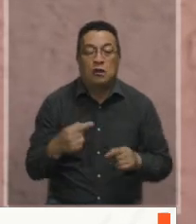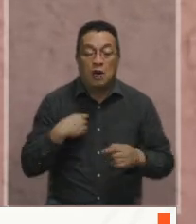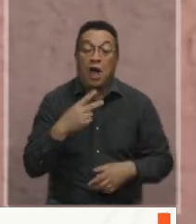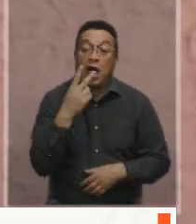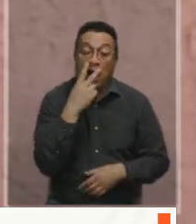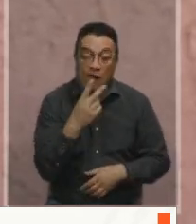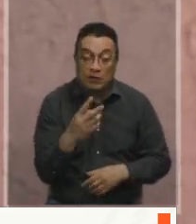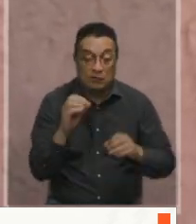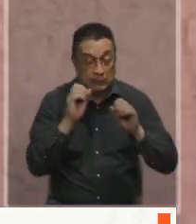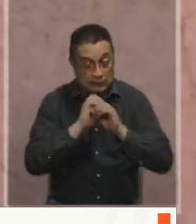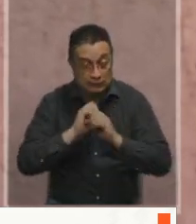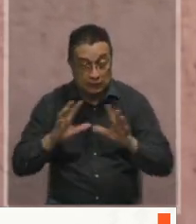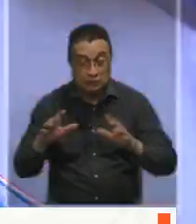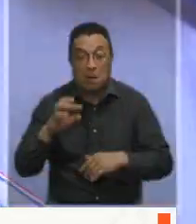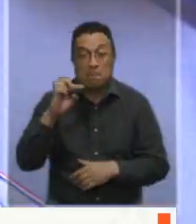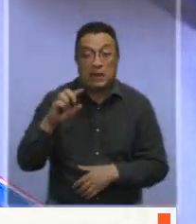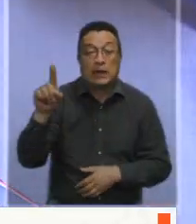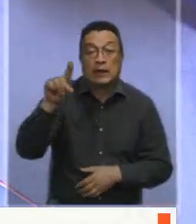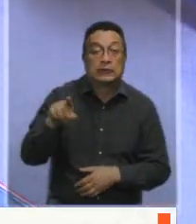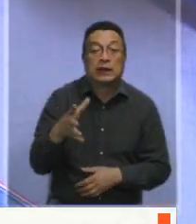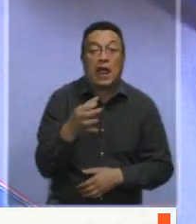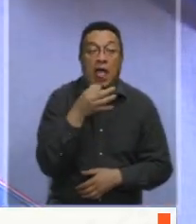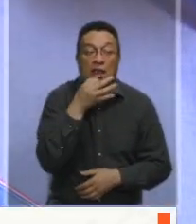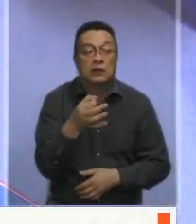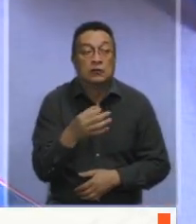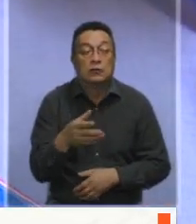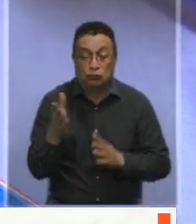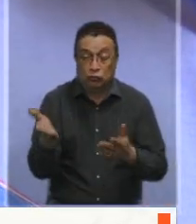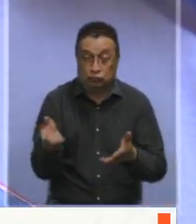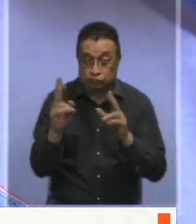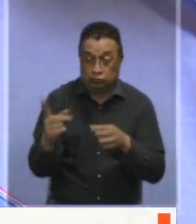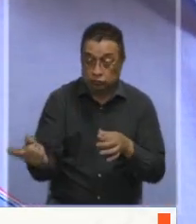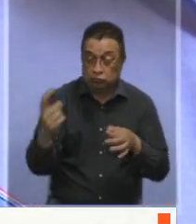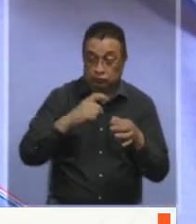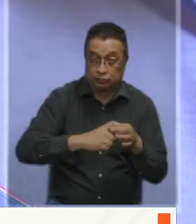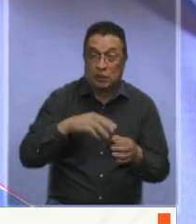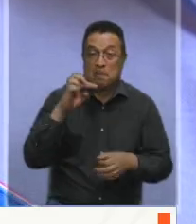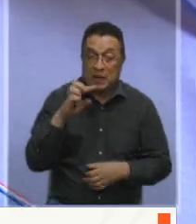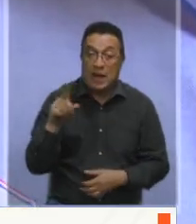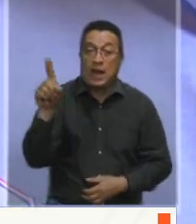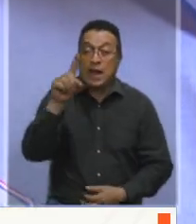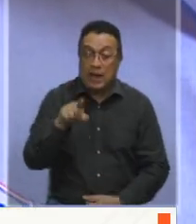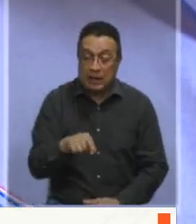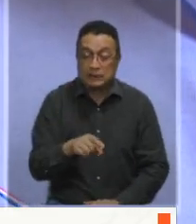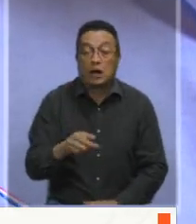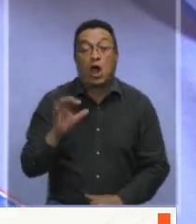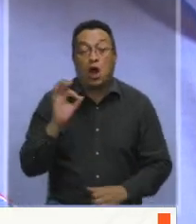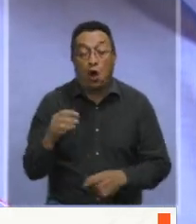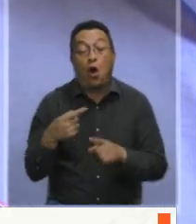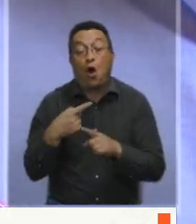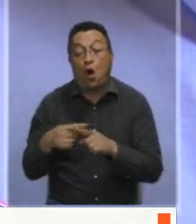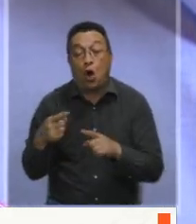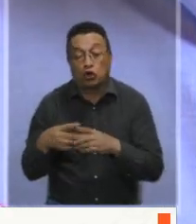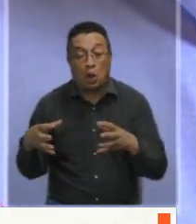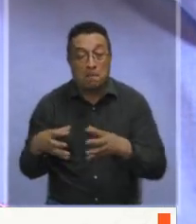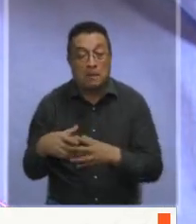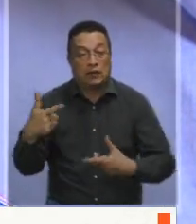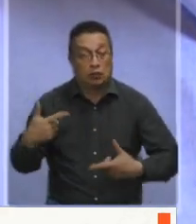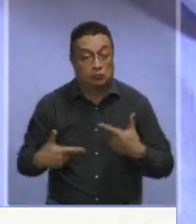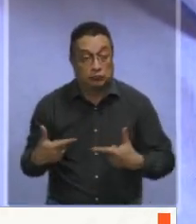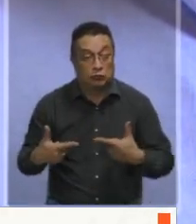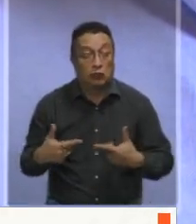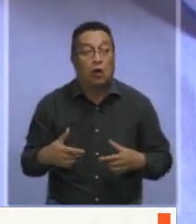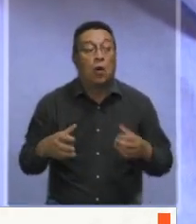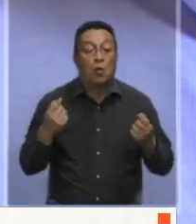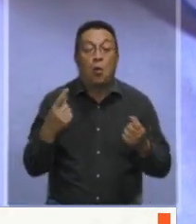las definiciones del Partido Socialista. Que se integre el Partido Socialista o eventualmente otro partido, no puede ser